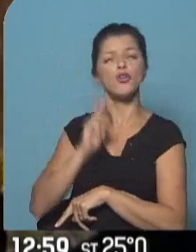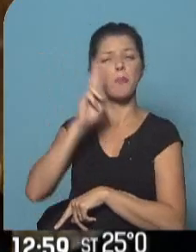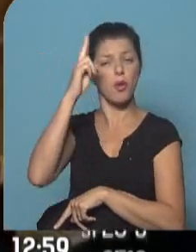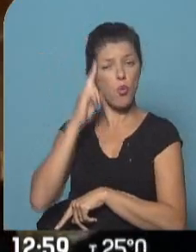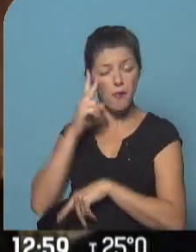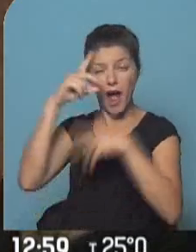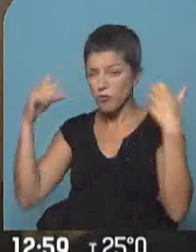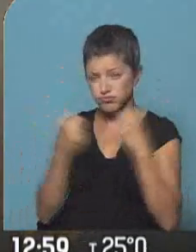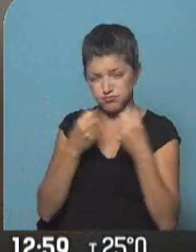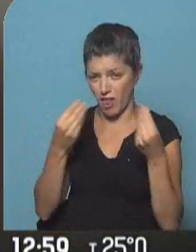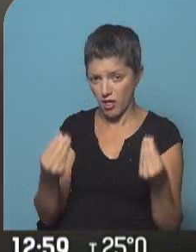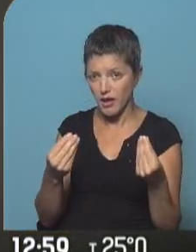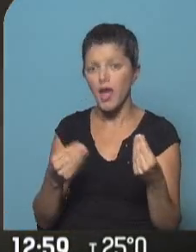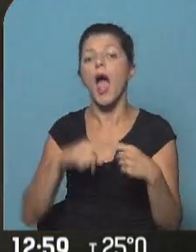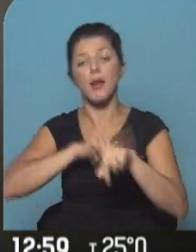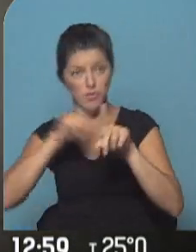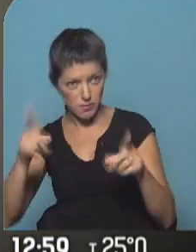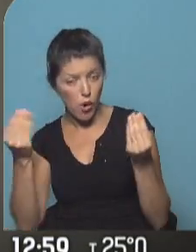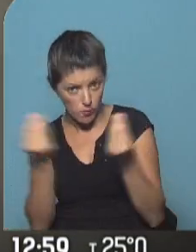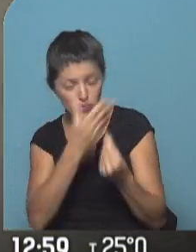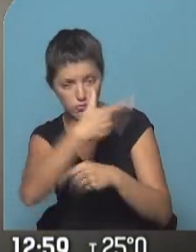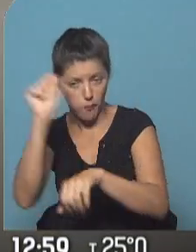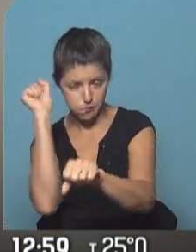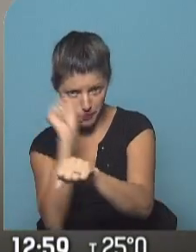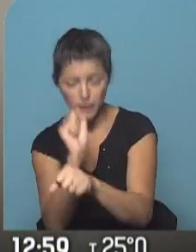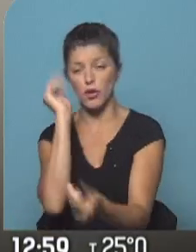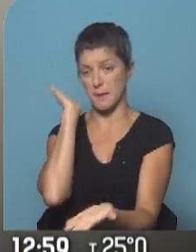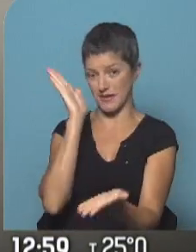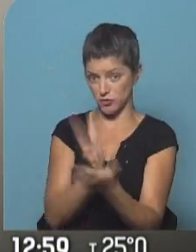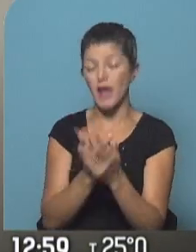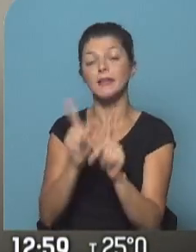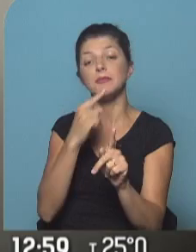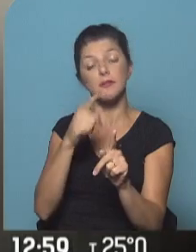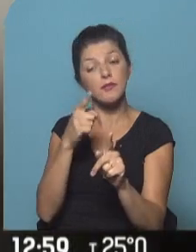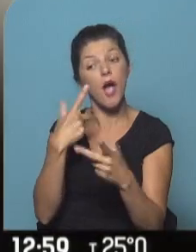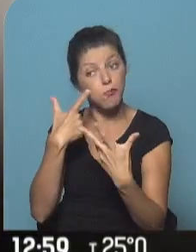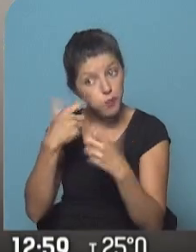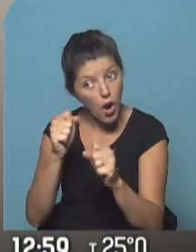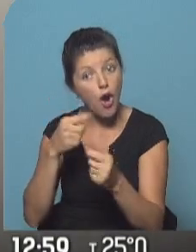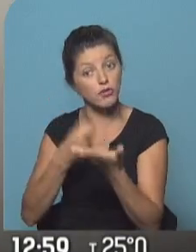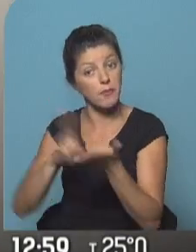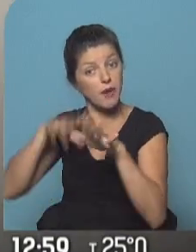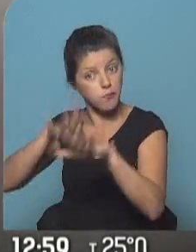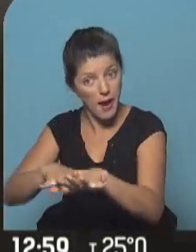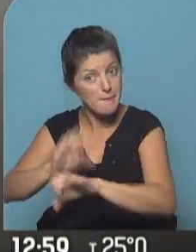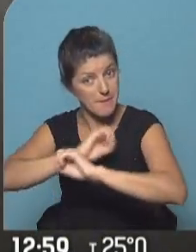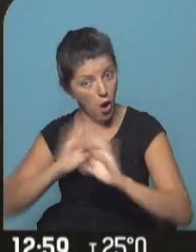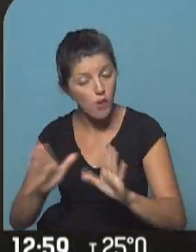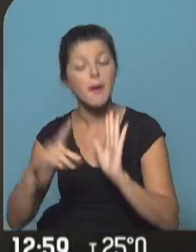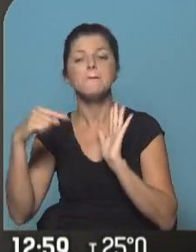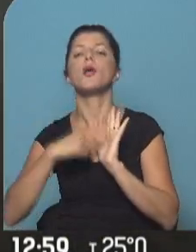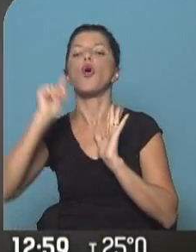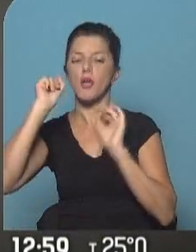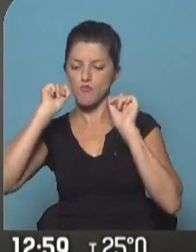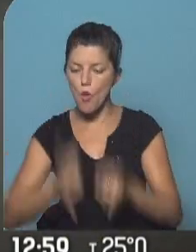pesar de la represión, los arrestos y las amenazas judiciales de penas durísimas a los reincidentes, no disuadieron a los iraníes de continuar saliendo